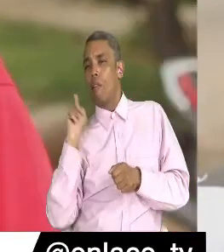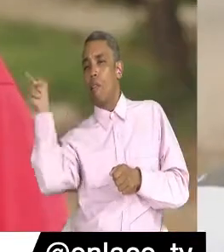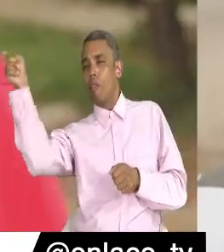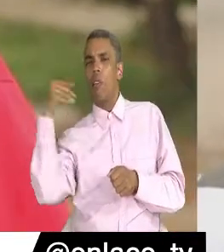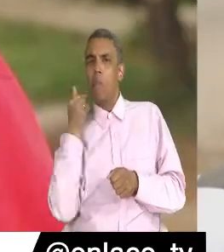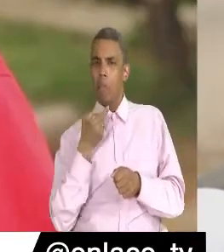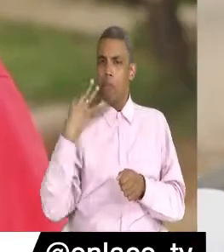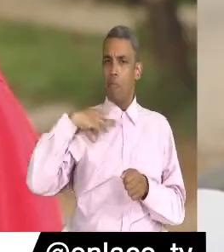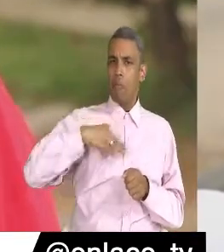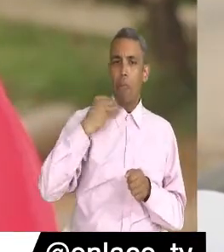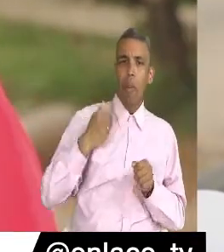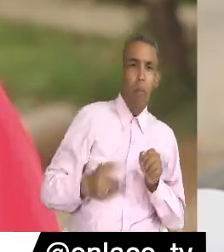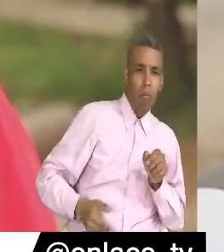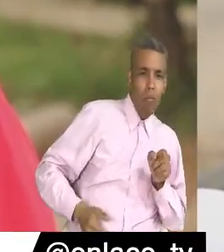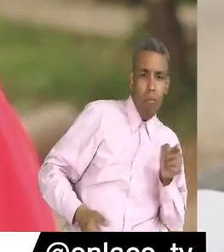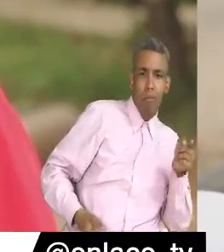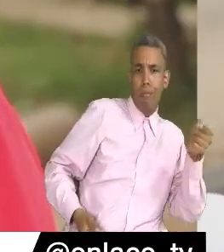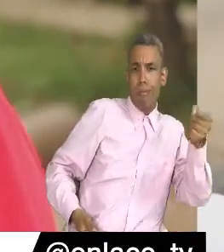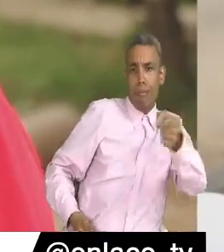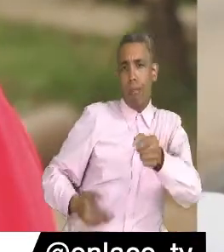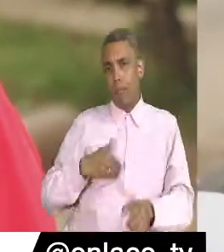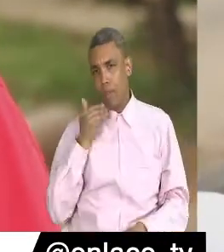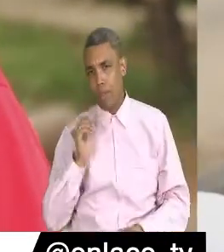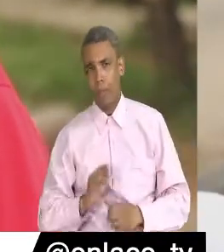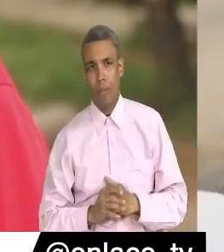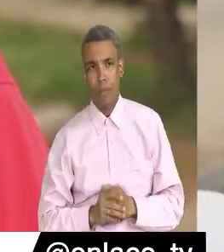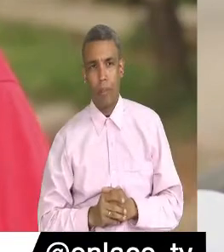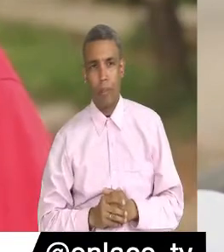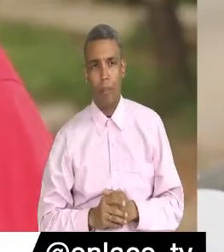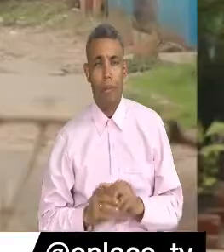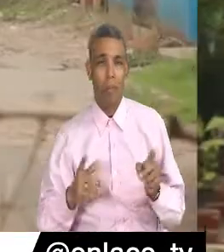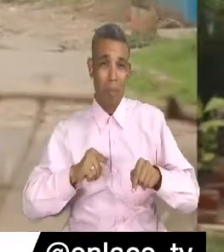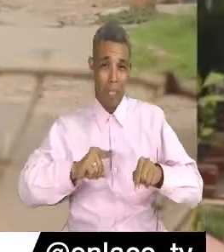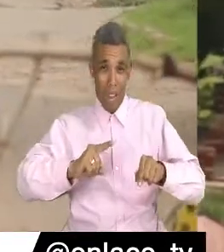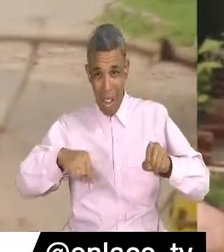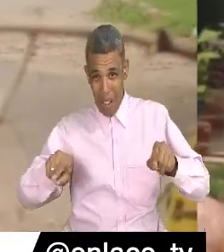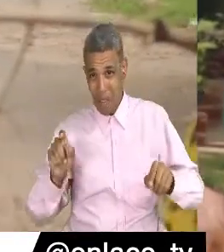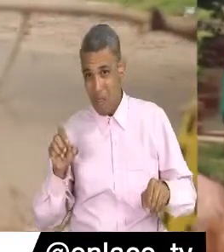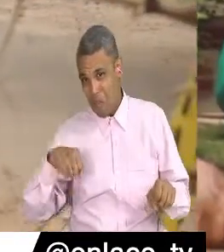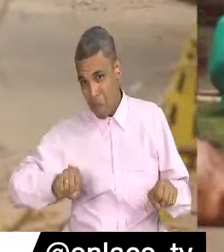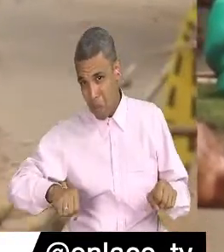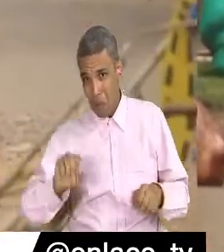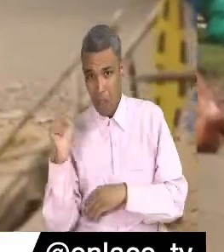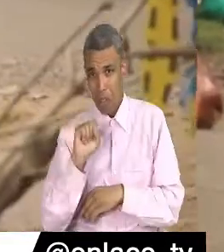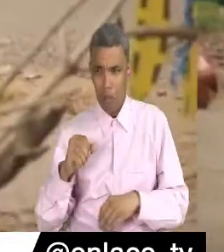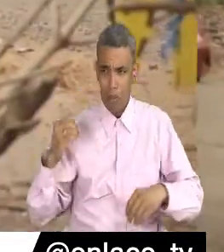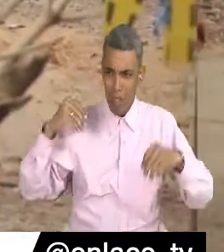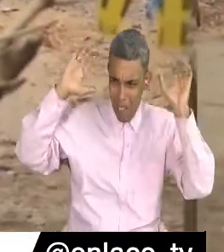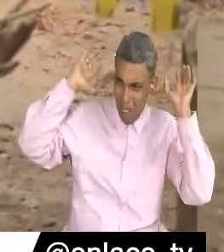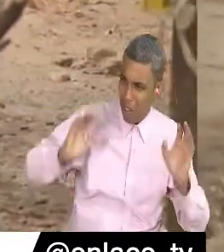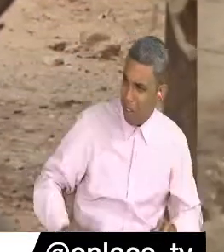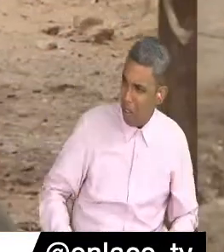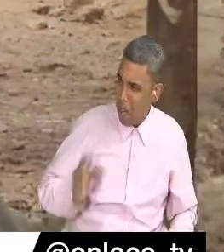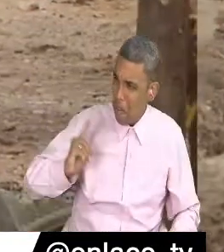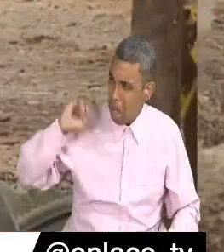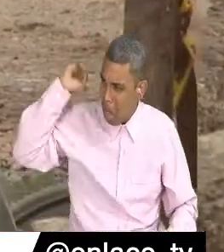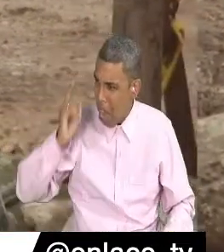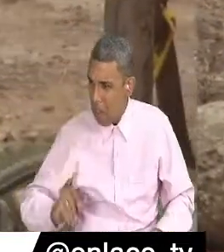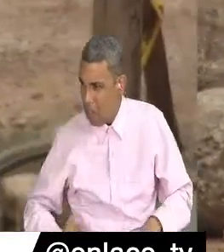motos que salen con groserías porque se ha tapado ese pedazo ahí, pero el problema no es de nosotros, el problema es de la comunidad